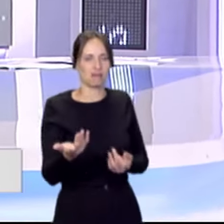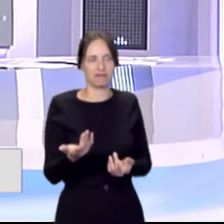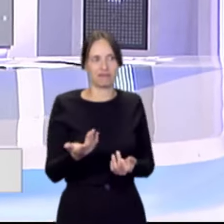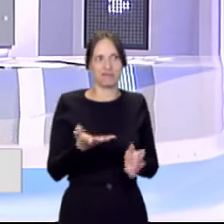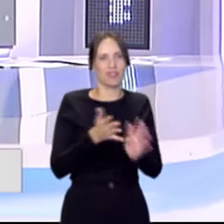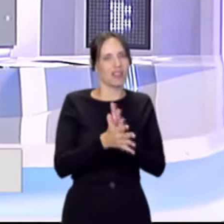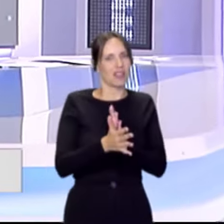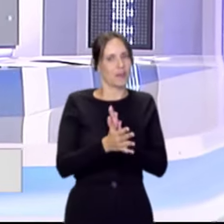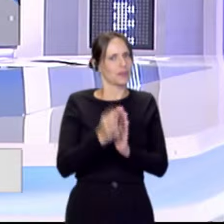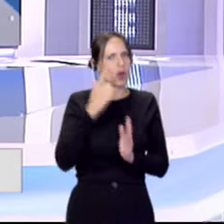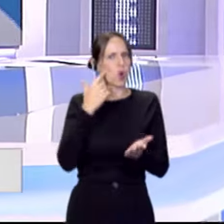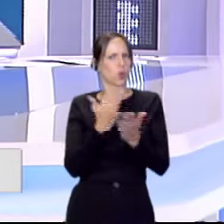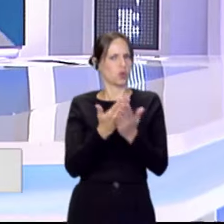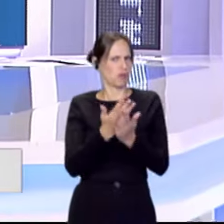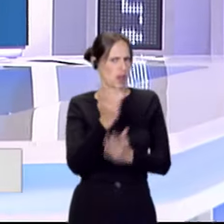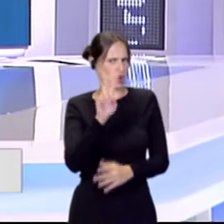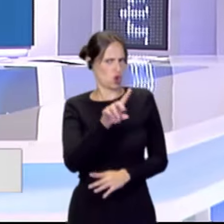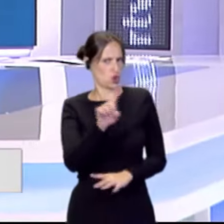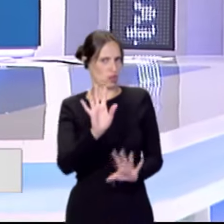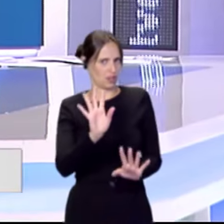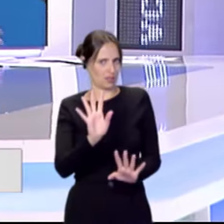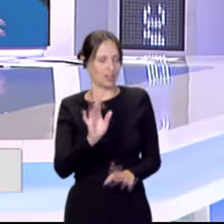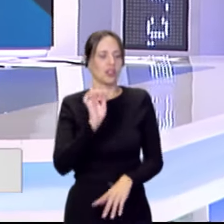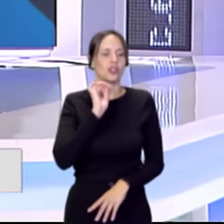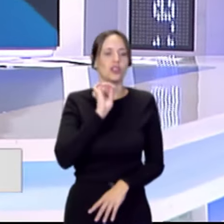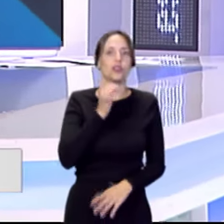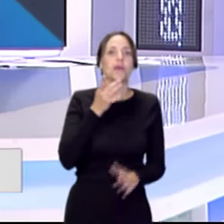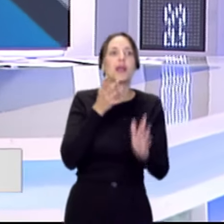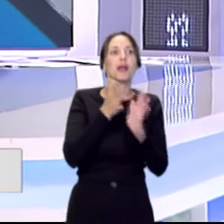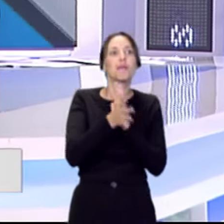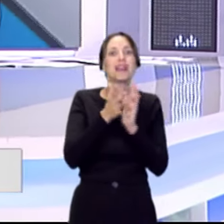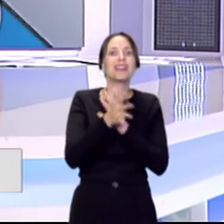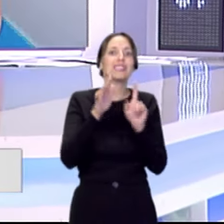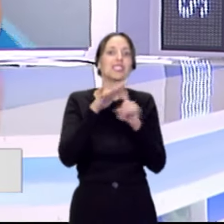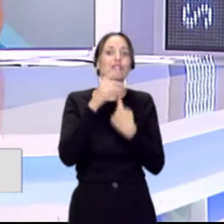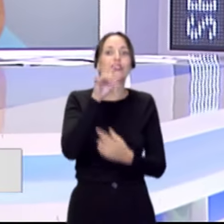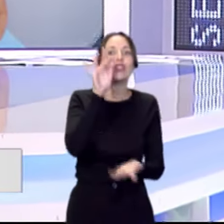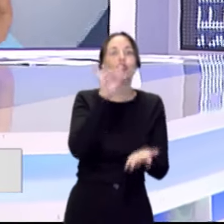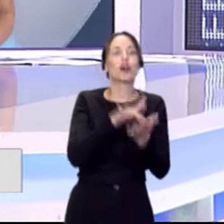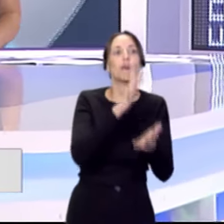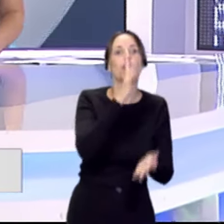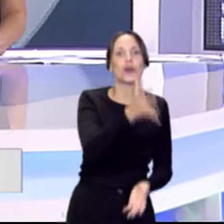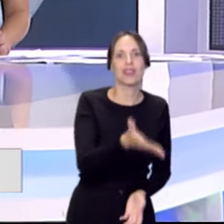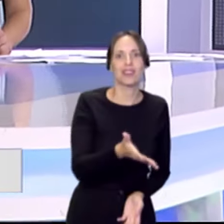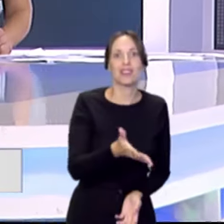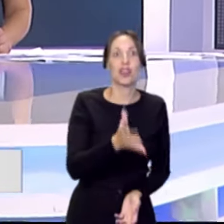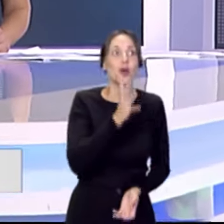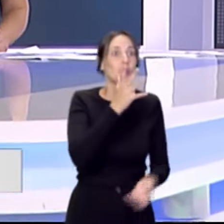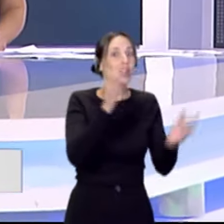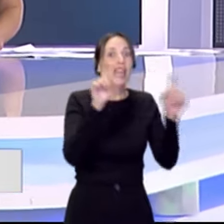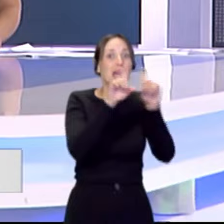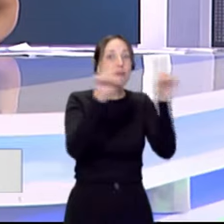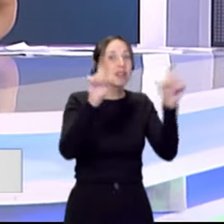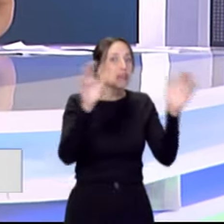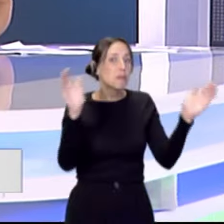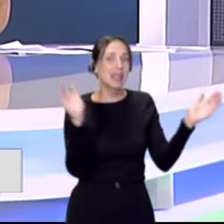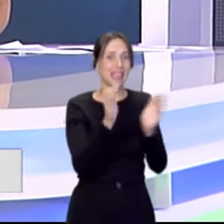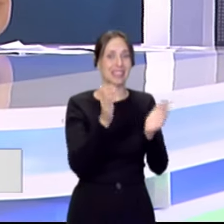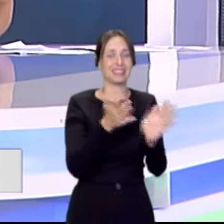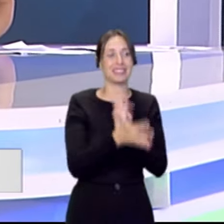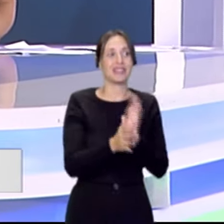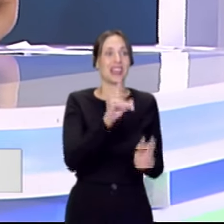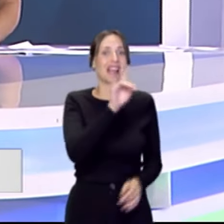no es justificar, es tan solo explicar por qué a veces pasan este tipo de cuestiones, porque las empresas son muy pequeñas. Aquí que en Canarias está todo el